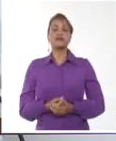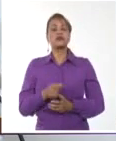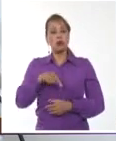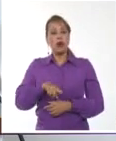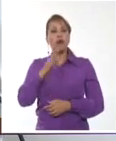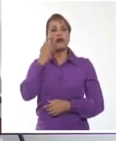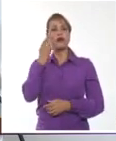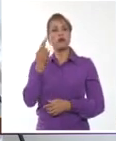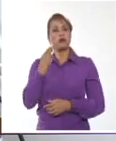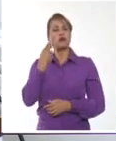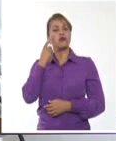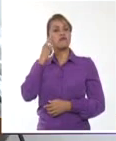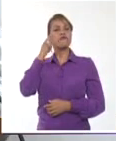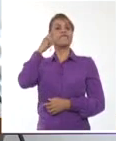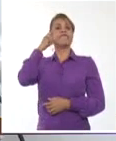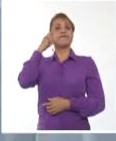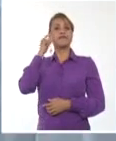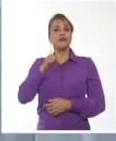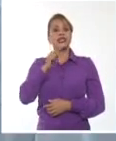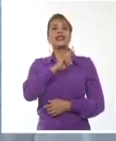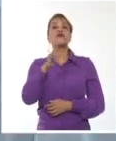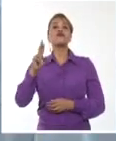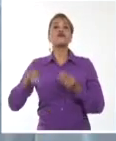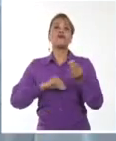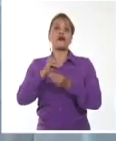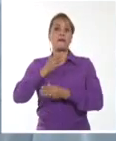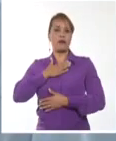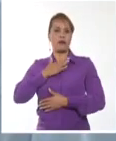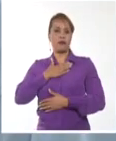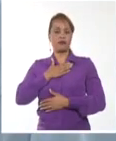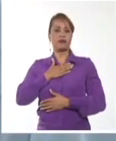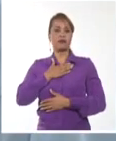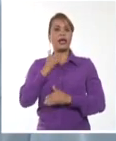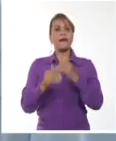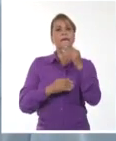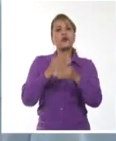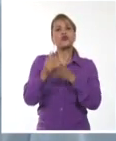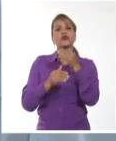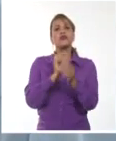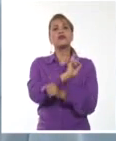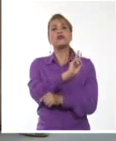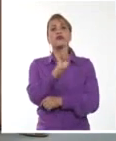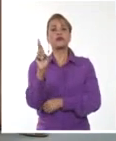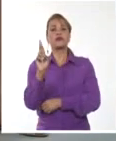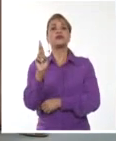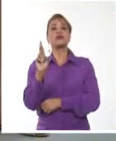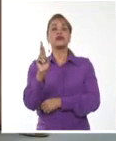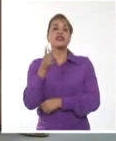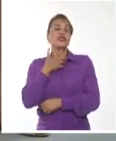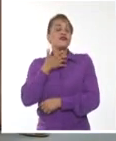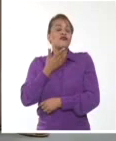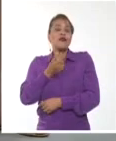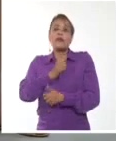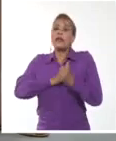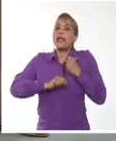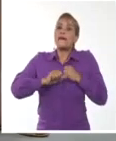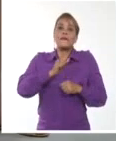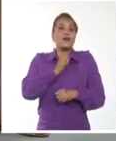irreconocible. Pero la revolución me cambió, el proceso revolucionario. Y si me enamoré de